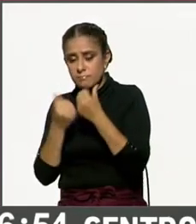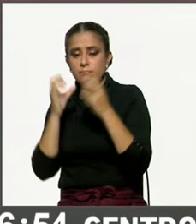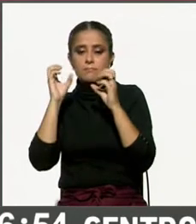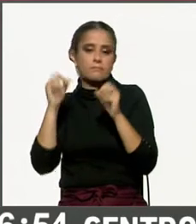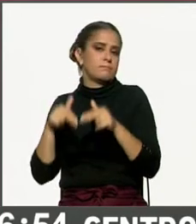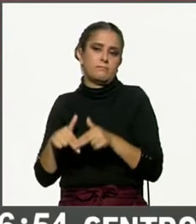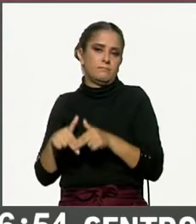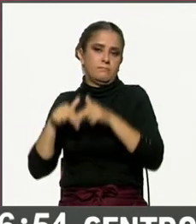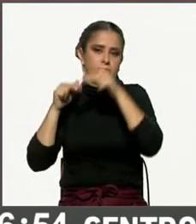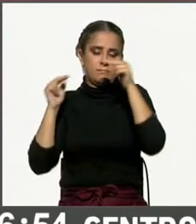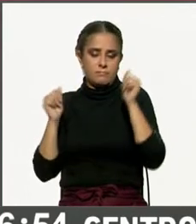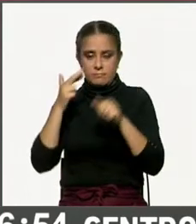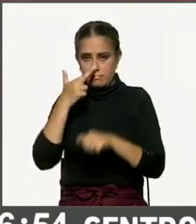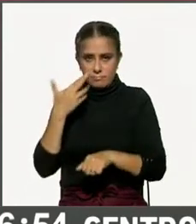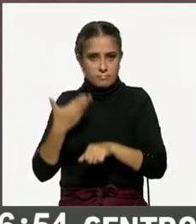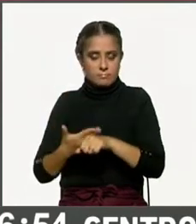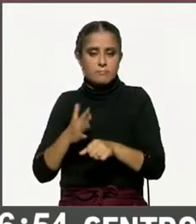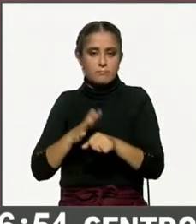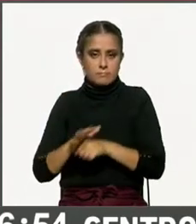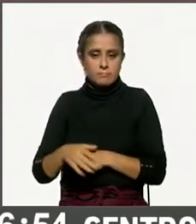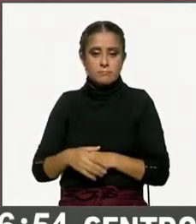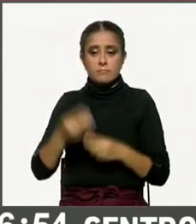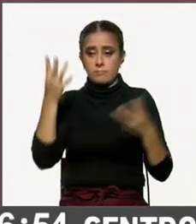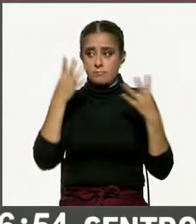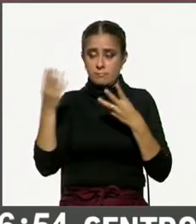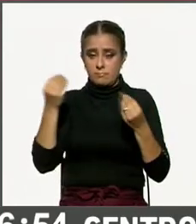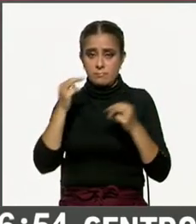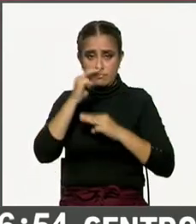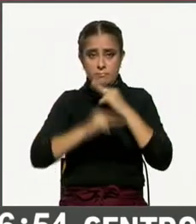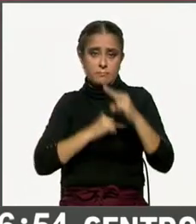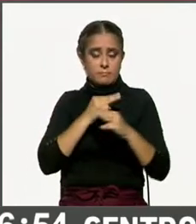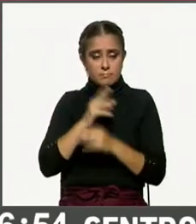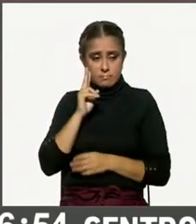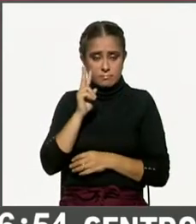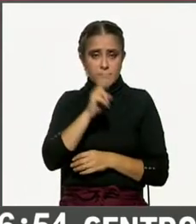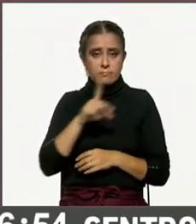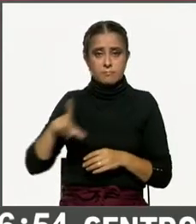El gobierno es con mucho a nivel global el que se ve como